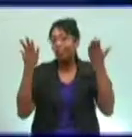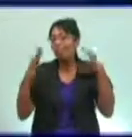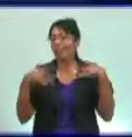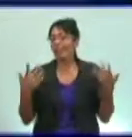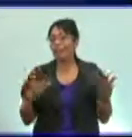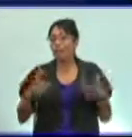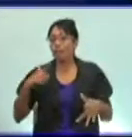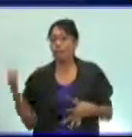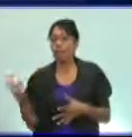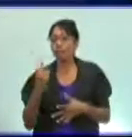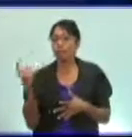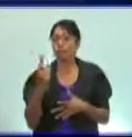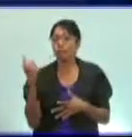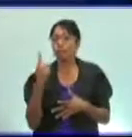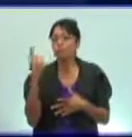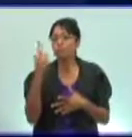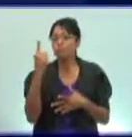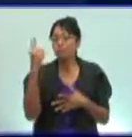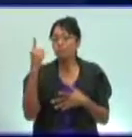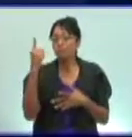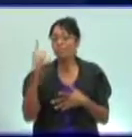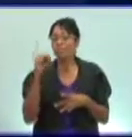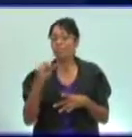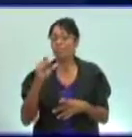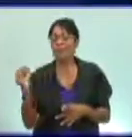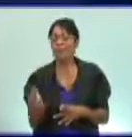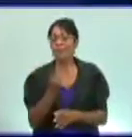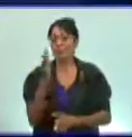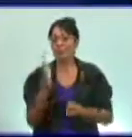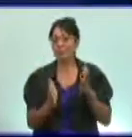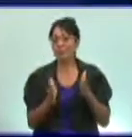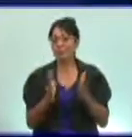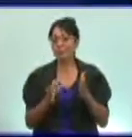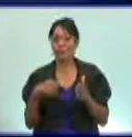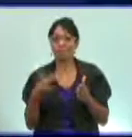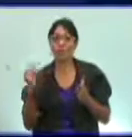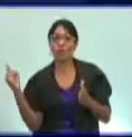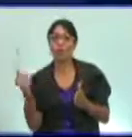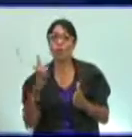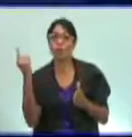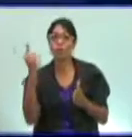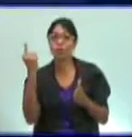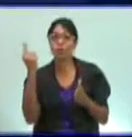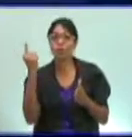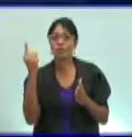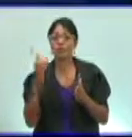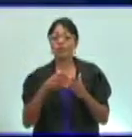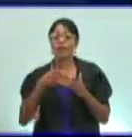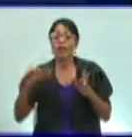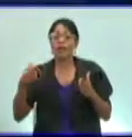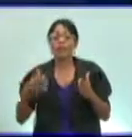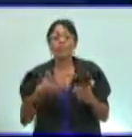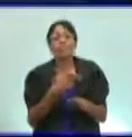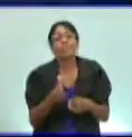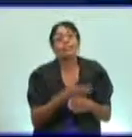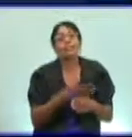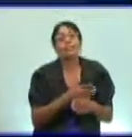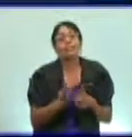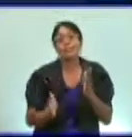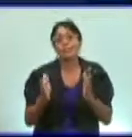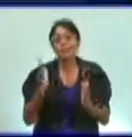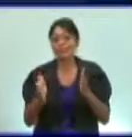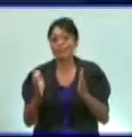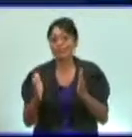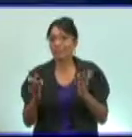y depresión ciclónica, que son las primeras fases de evolución de un ciclón, hasta las distintas fases en que